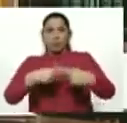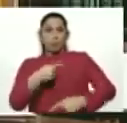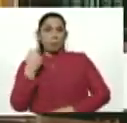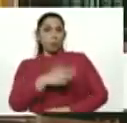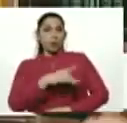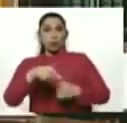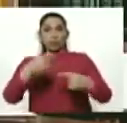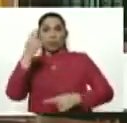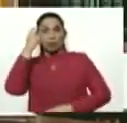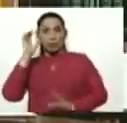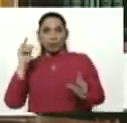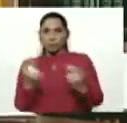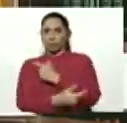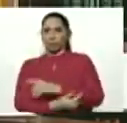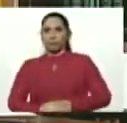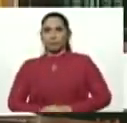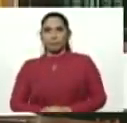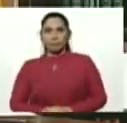día. Así.